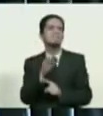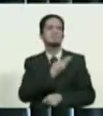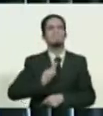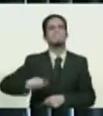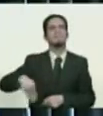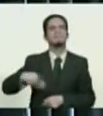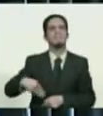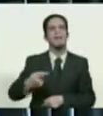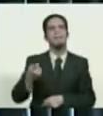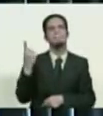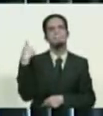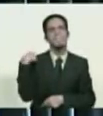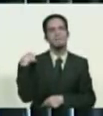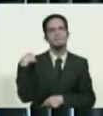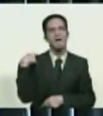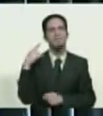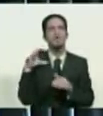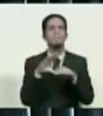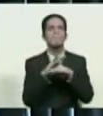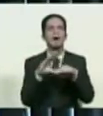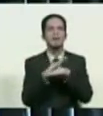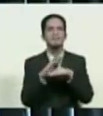el pasado día martes.